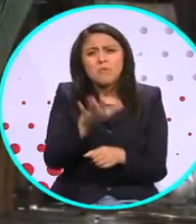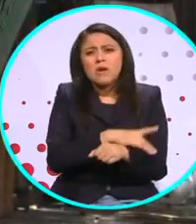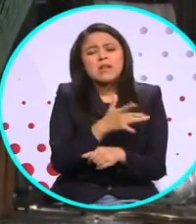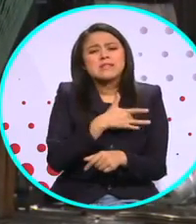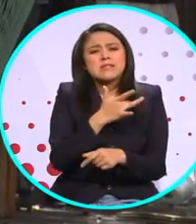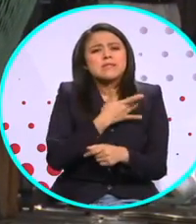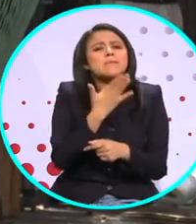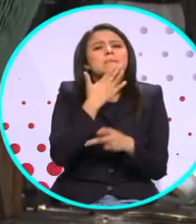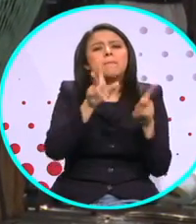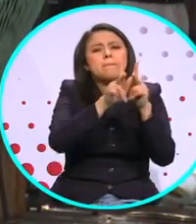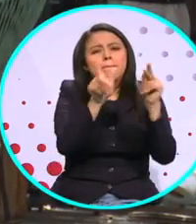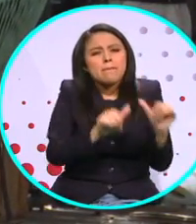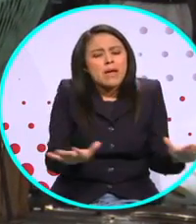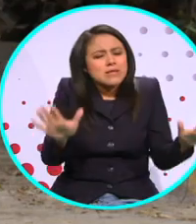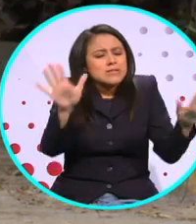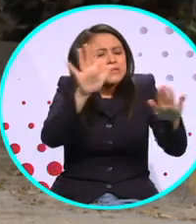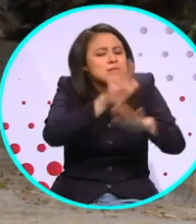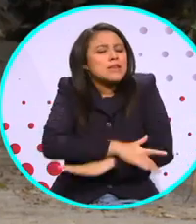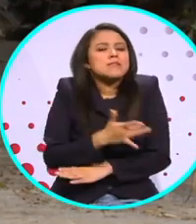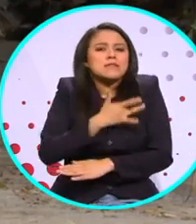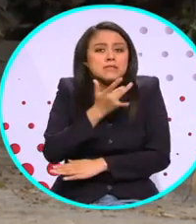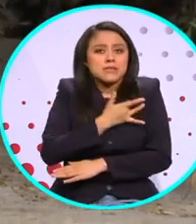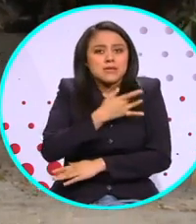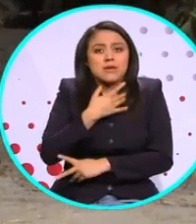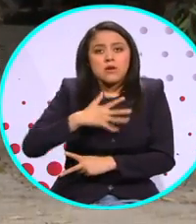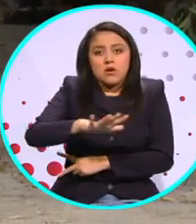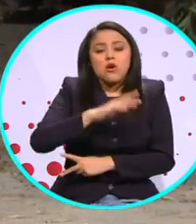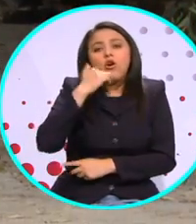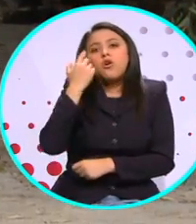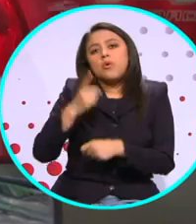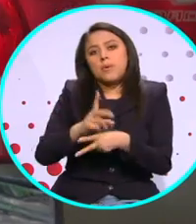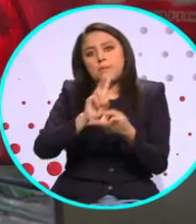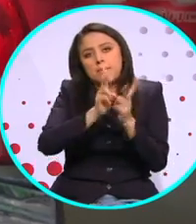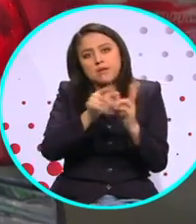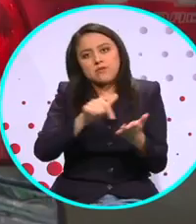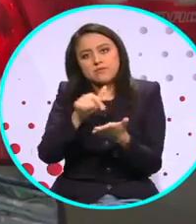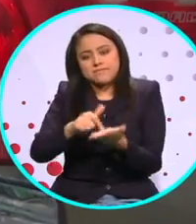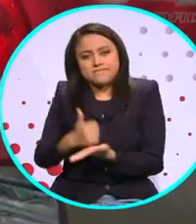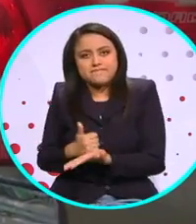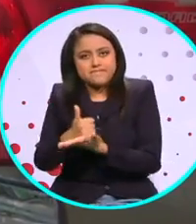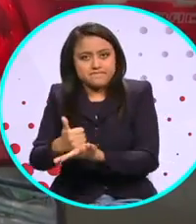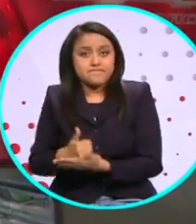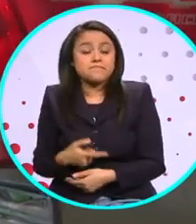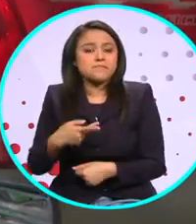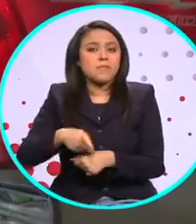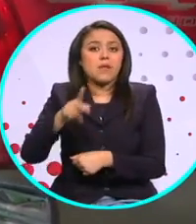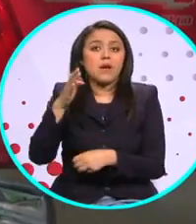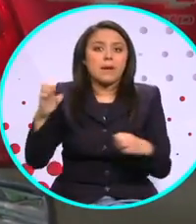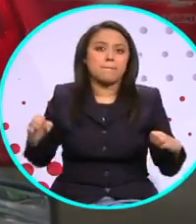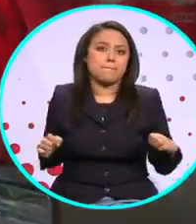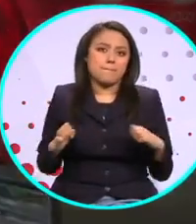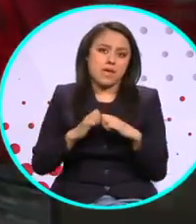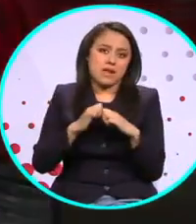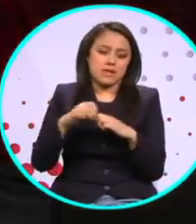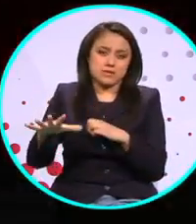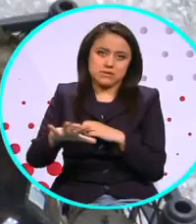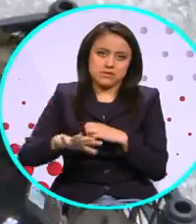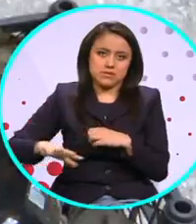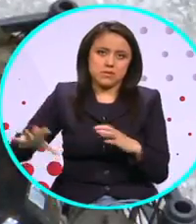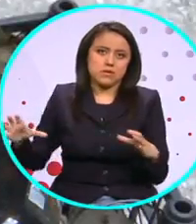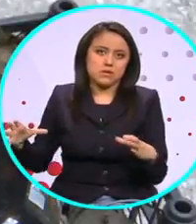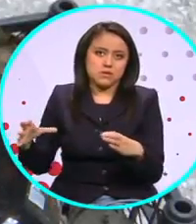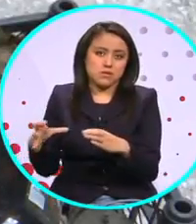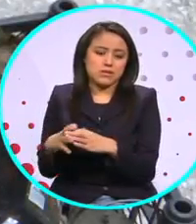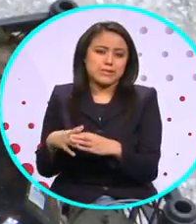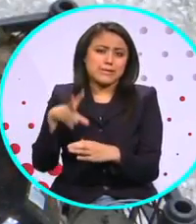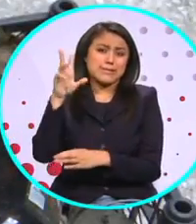paz. Voluntarios y vecinos se encuentran en centros de acopio y albergues, donde por ahora la emergencia y esfuerzos se concentran. Ha sido